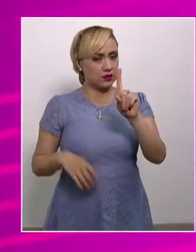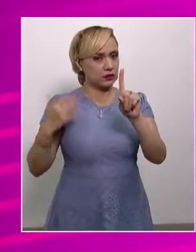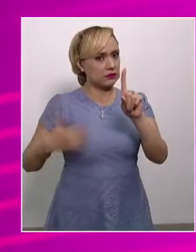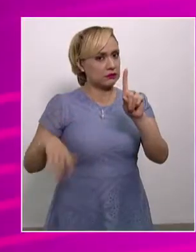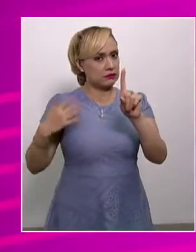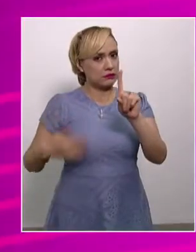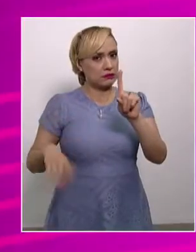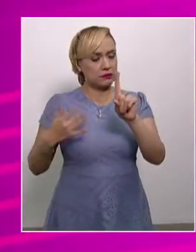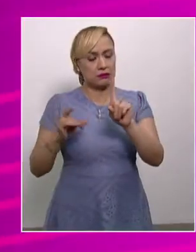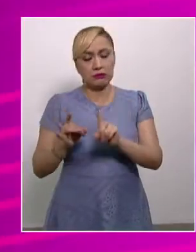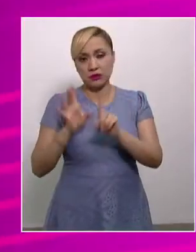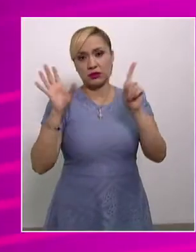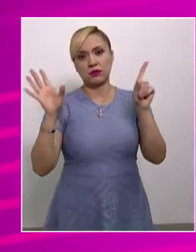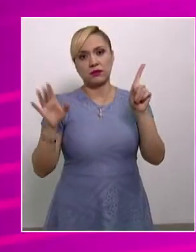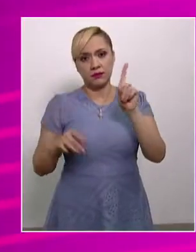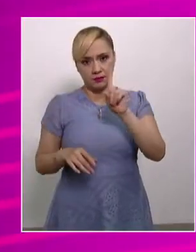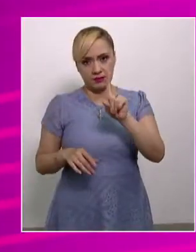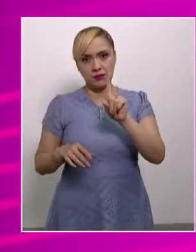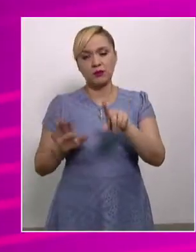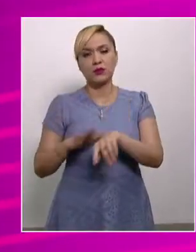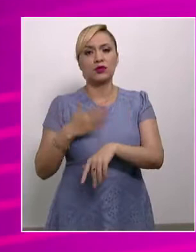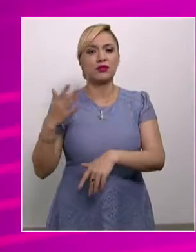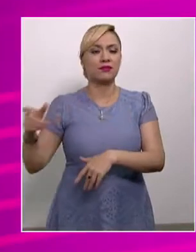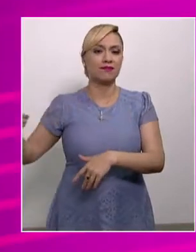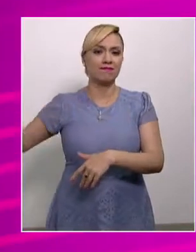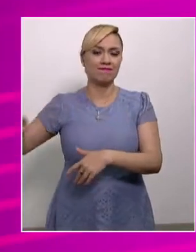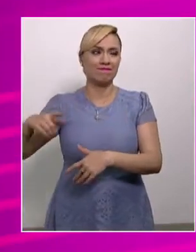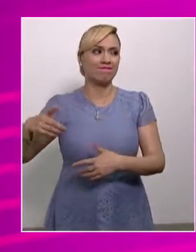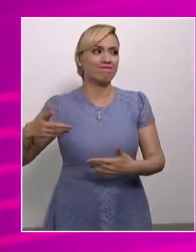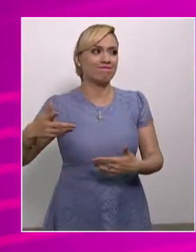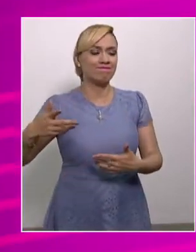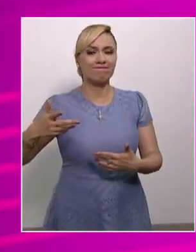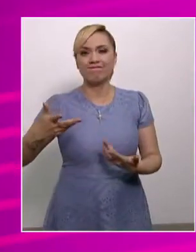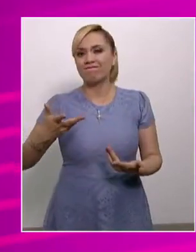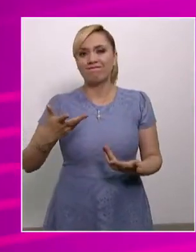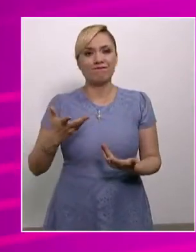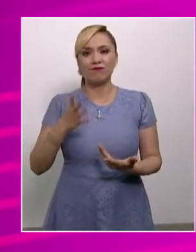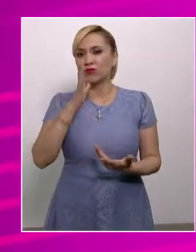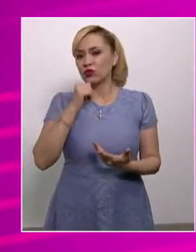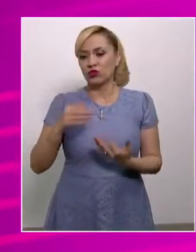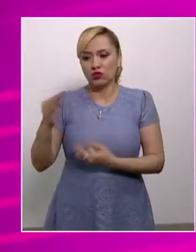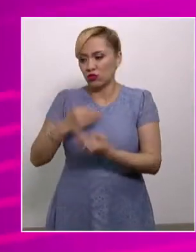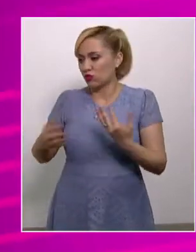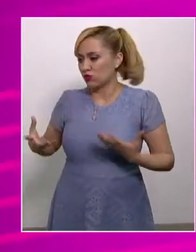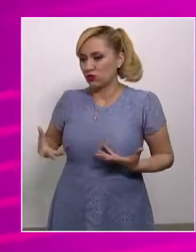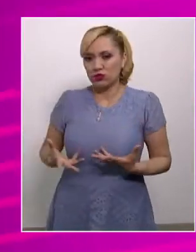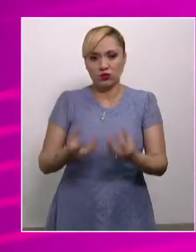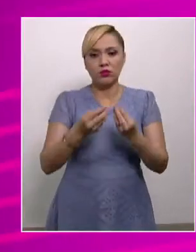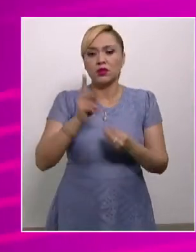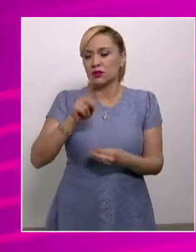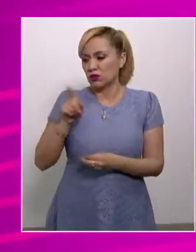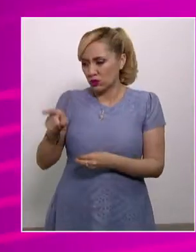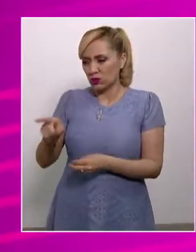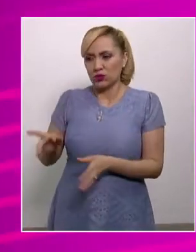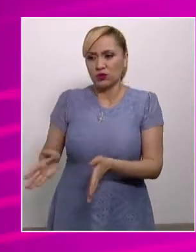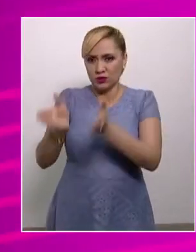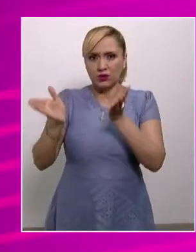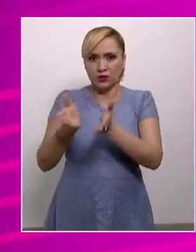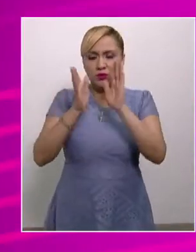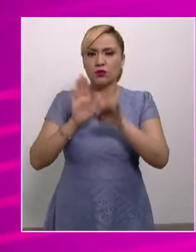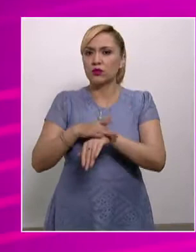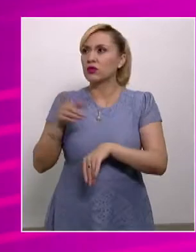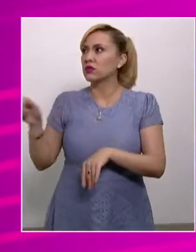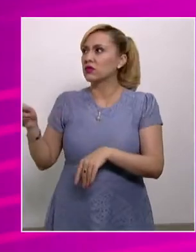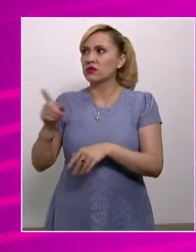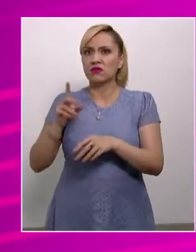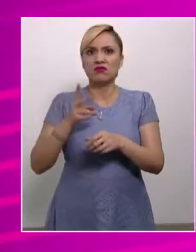situación emergente de la violencia que es, bueno, no podemos salir todos, pero vete tú, porque no quiero que la Mara esté